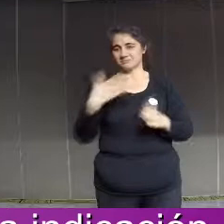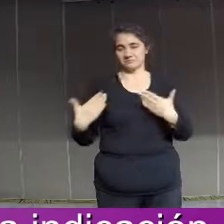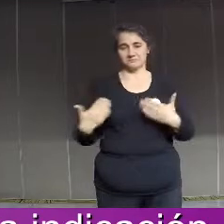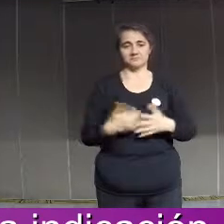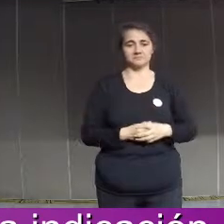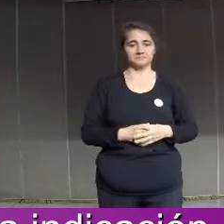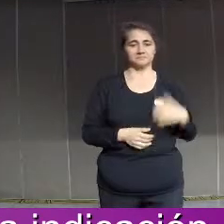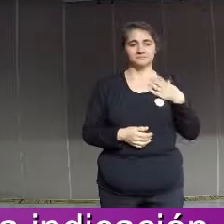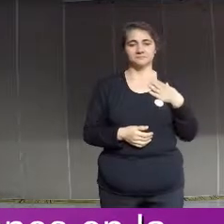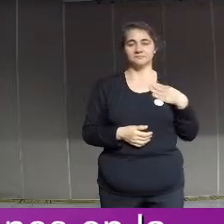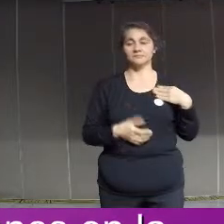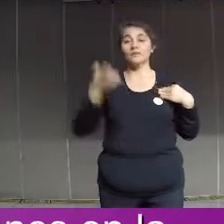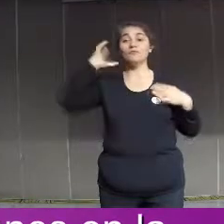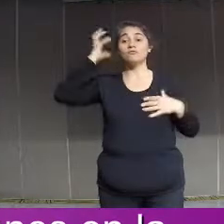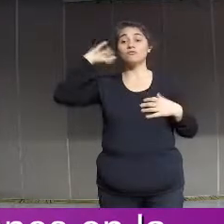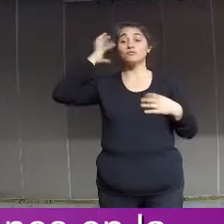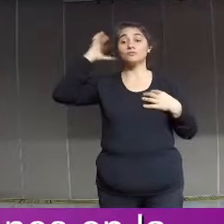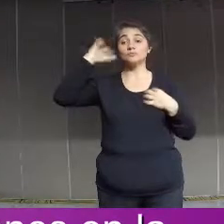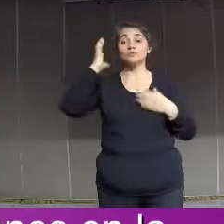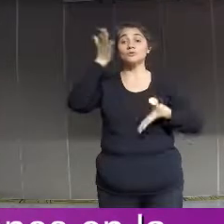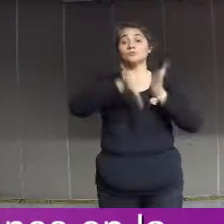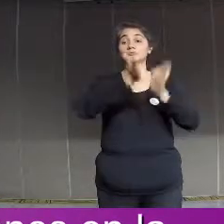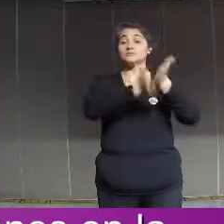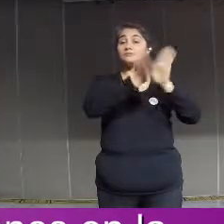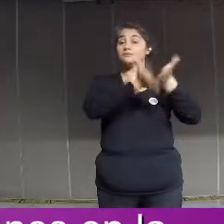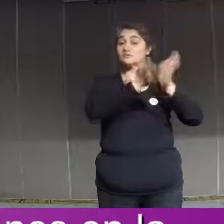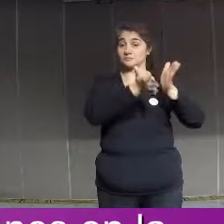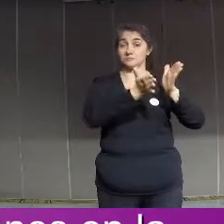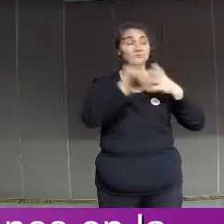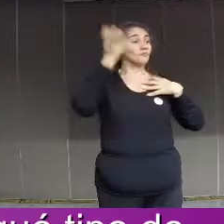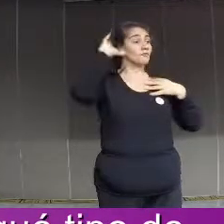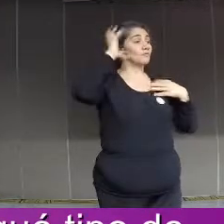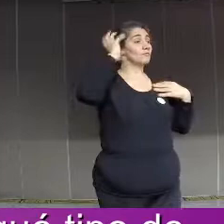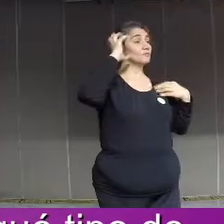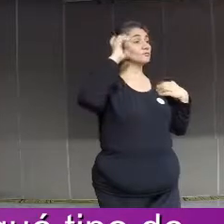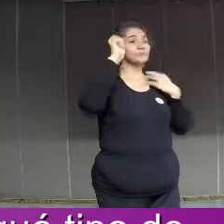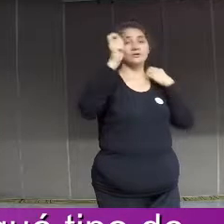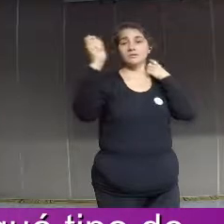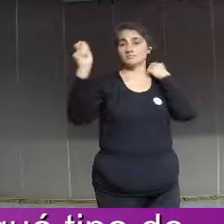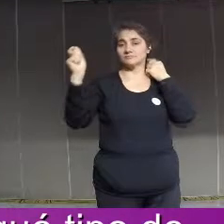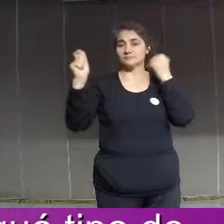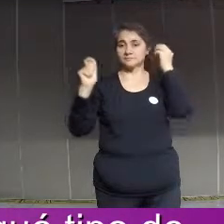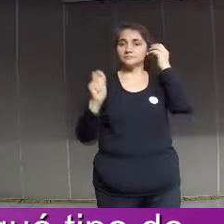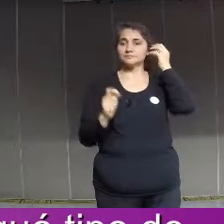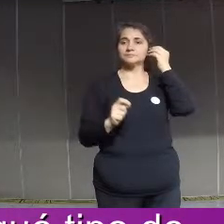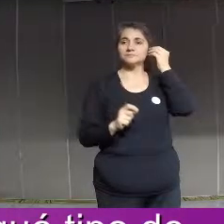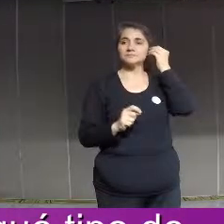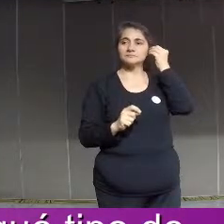El tratamiento fonoaudiológico, bueno, no sé, acá hay fonoaudiólogas. Sí, está ahí. Ah,